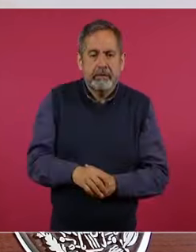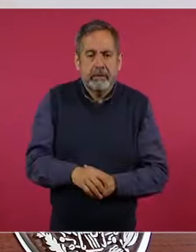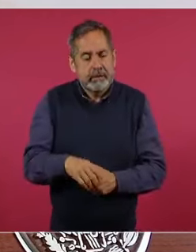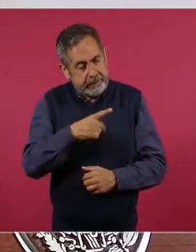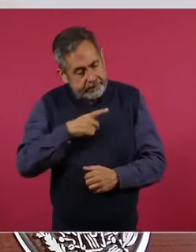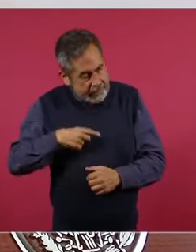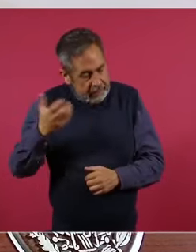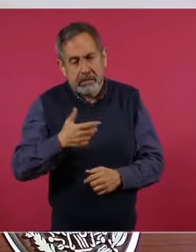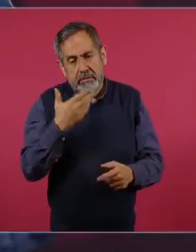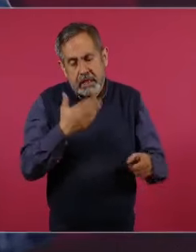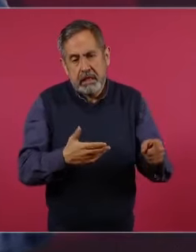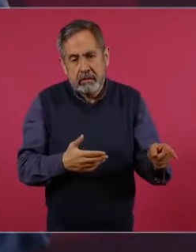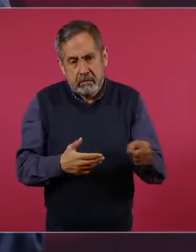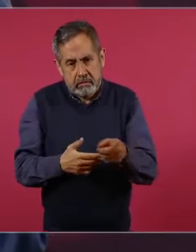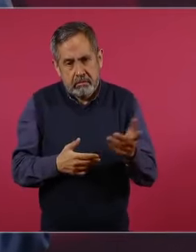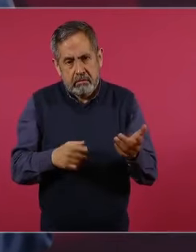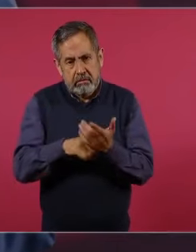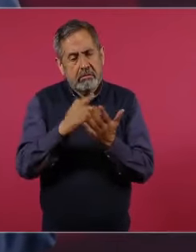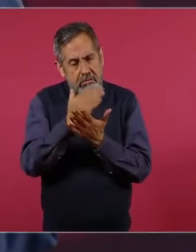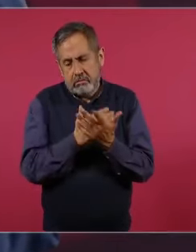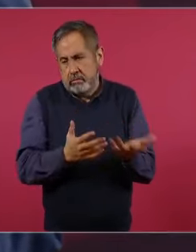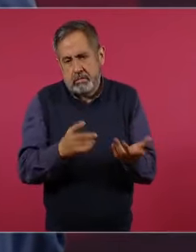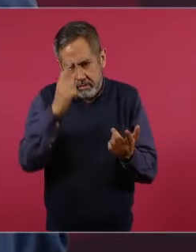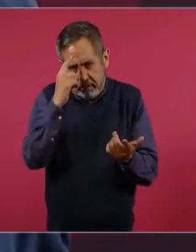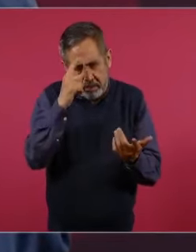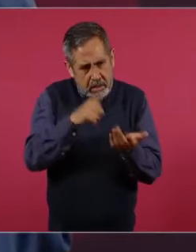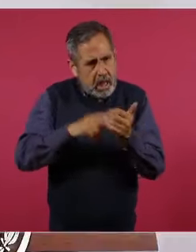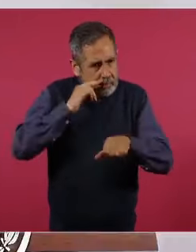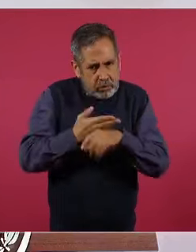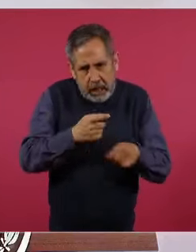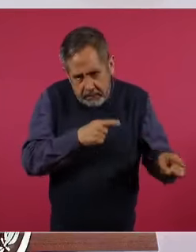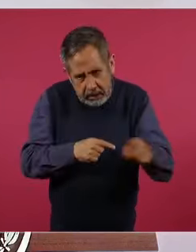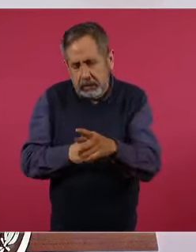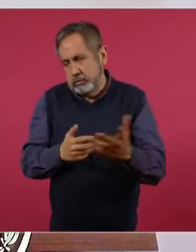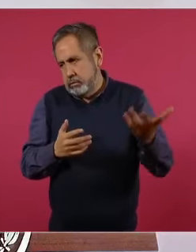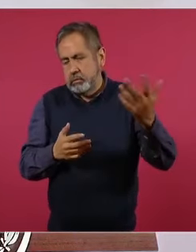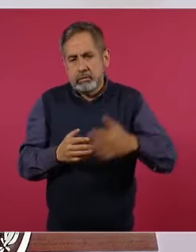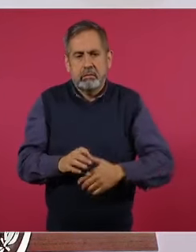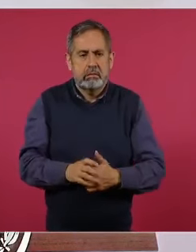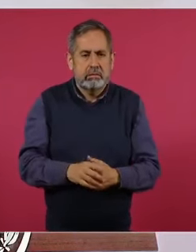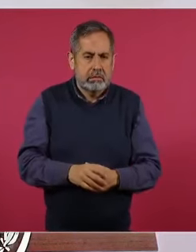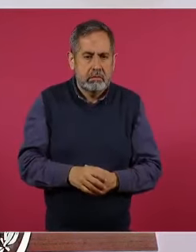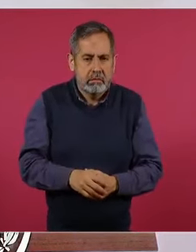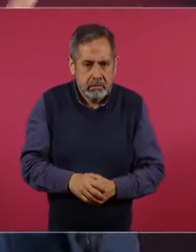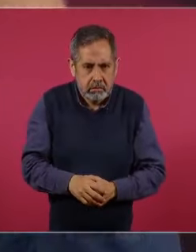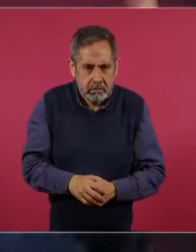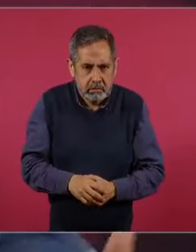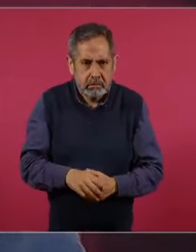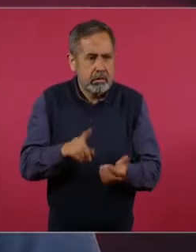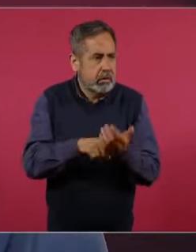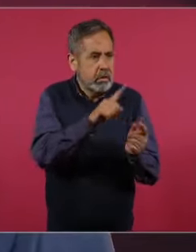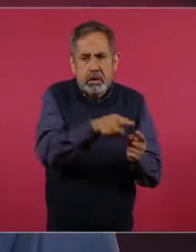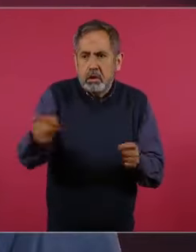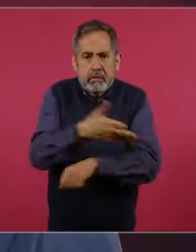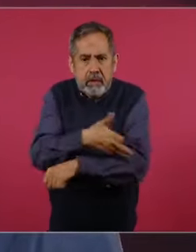actuar con un mínimo de responsabilidad. Es su